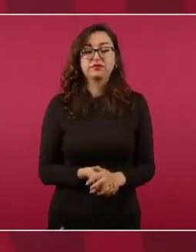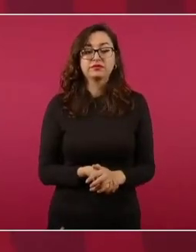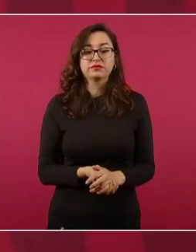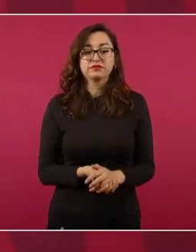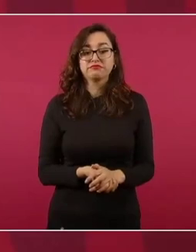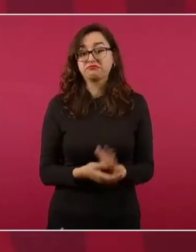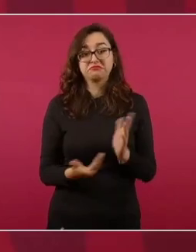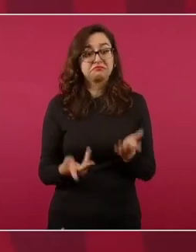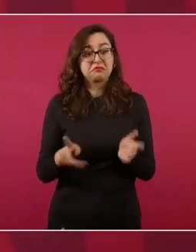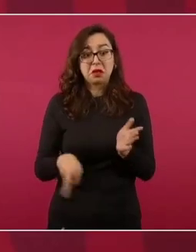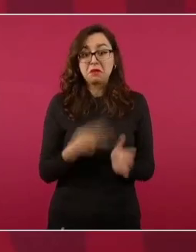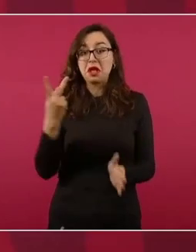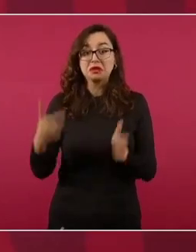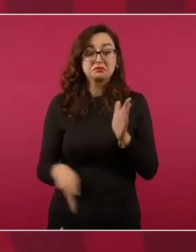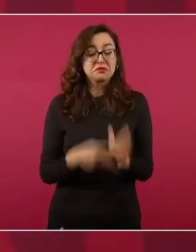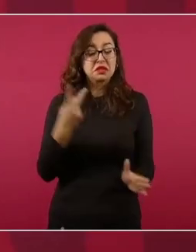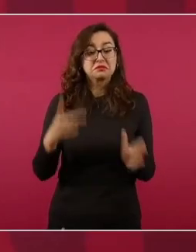y se les regresa.